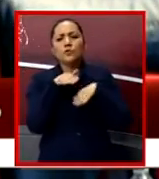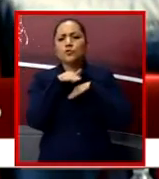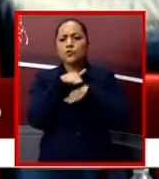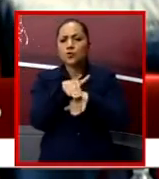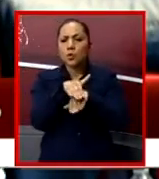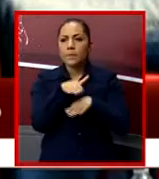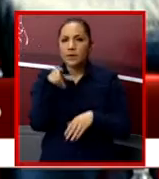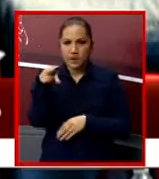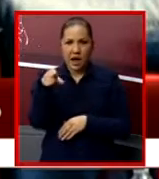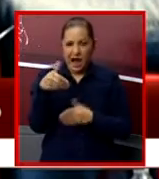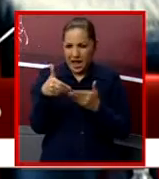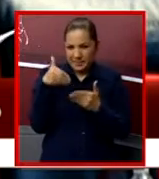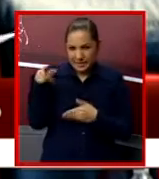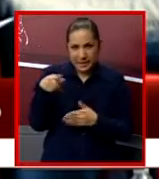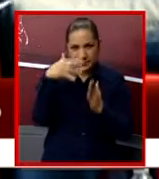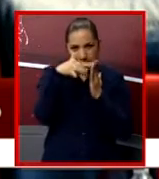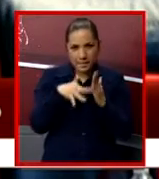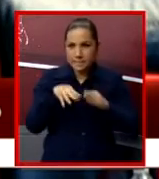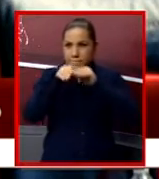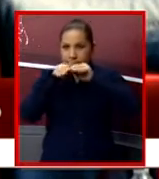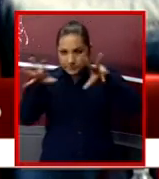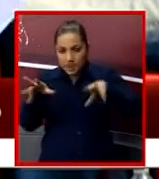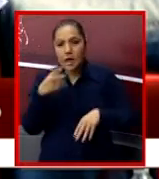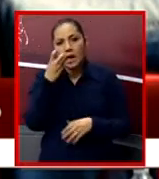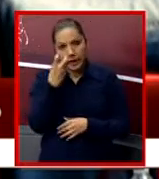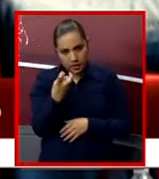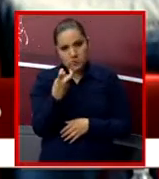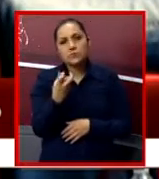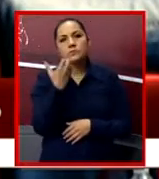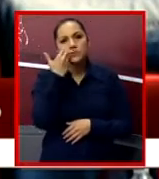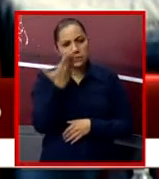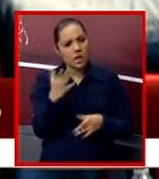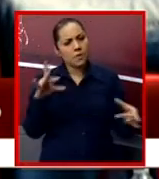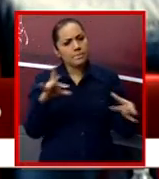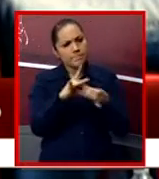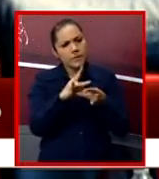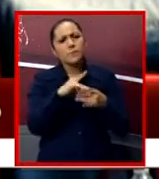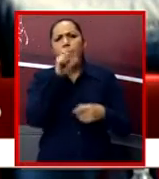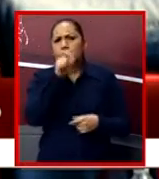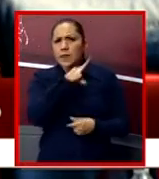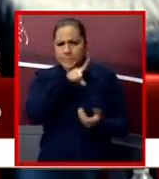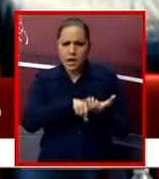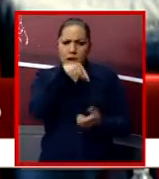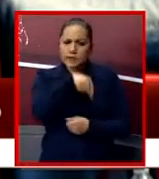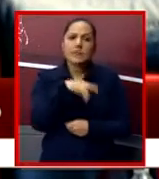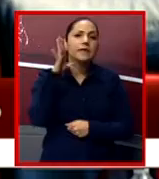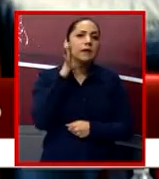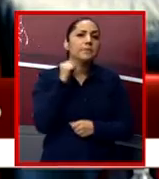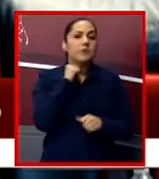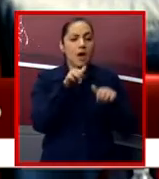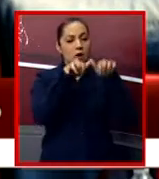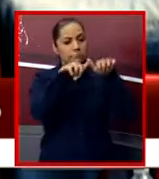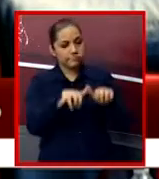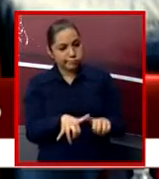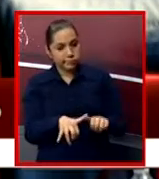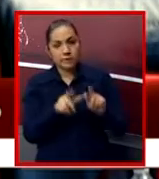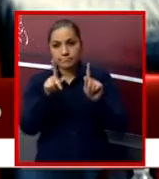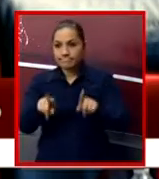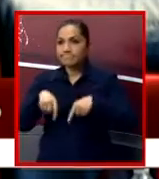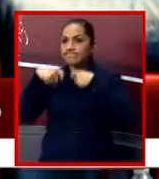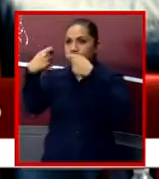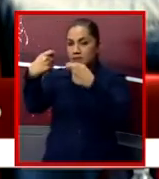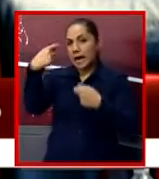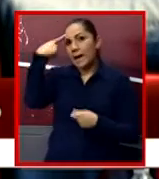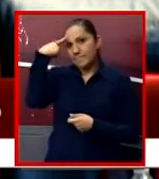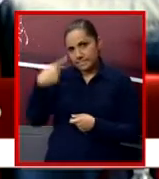del posicionamiento que usted acaba de vertir, que pudiera mandar un escrito al Senado de la República en reconocimiento a cada